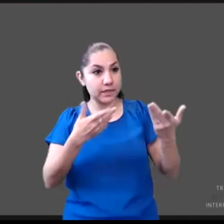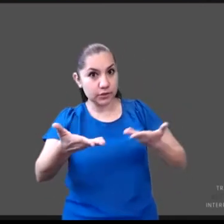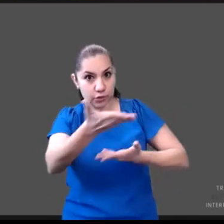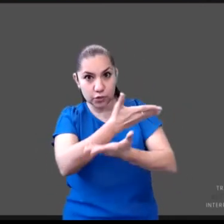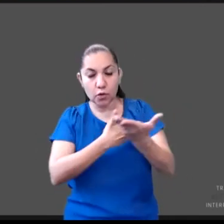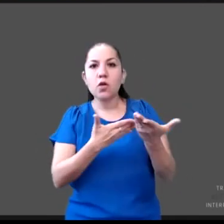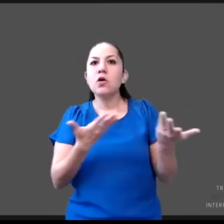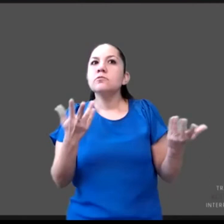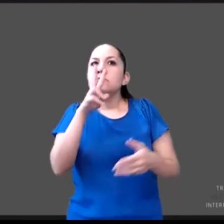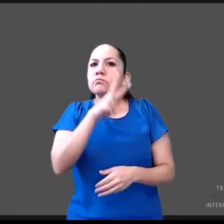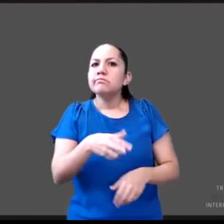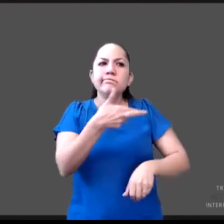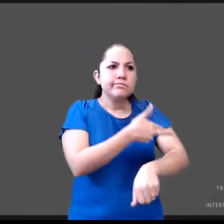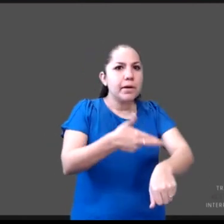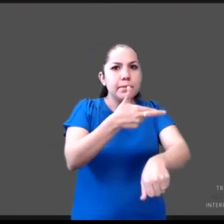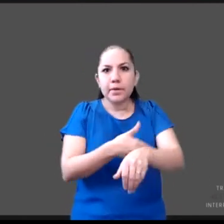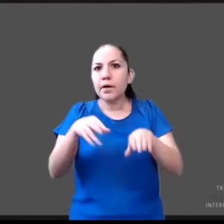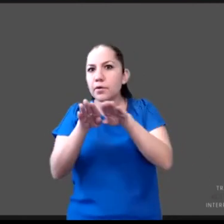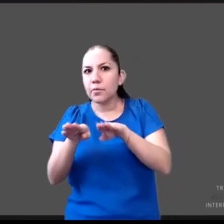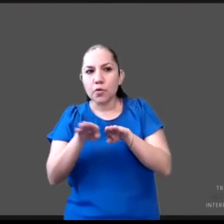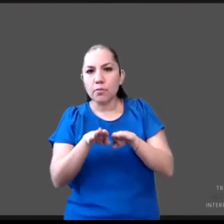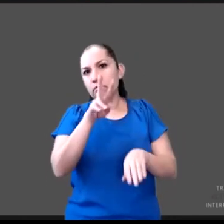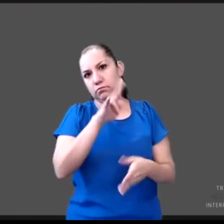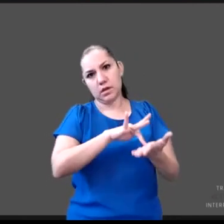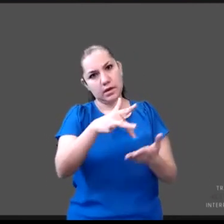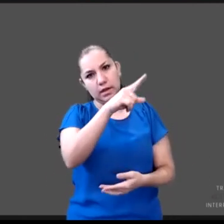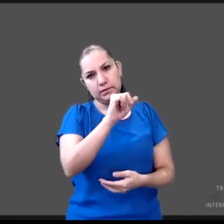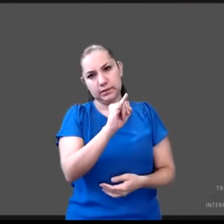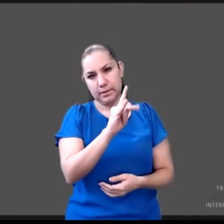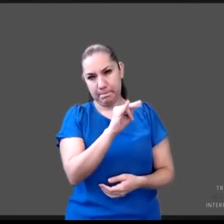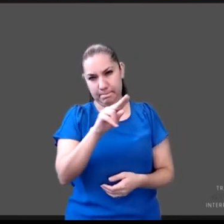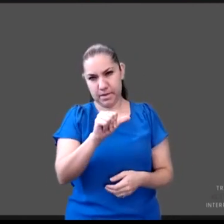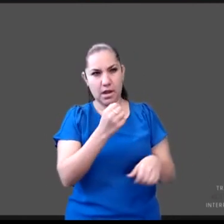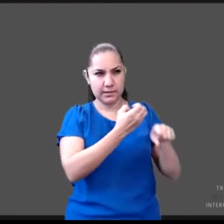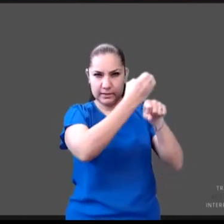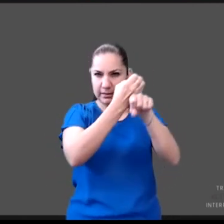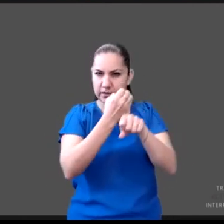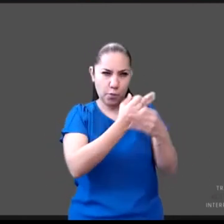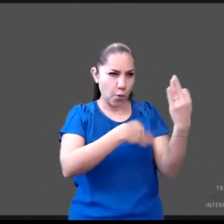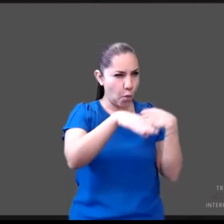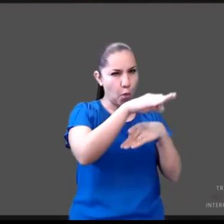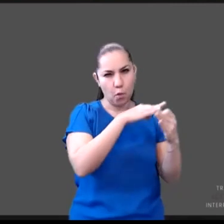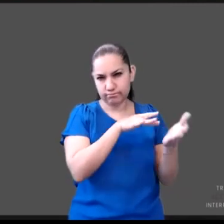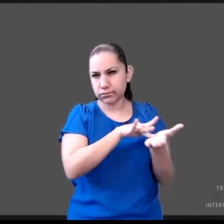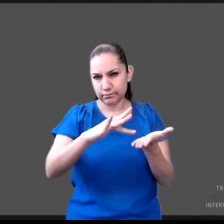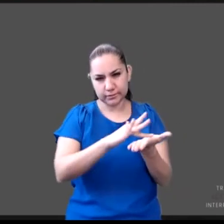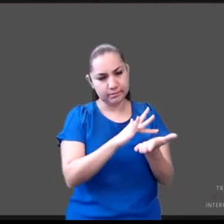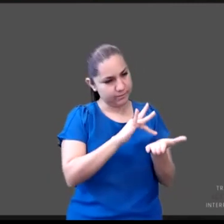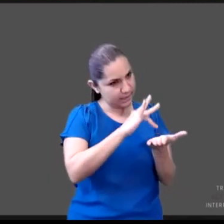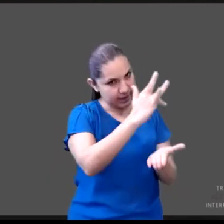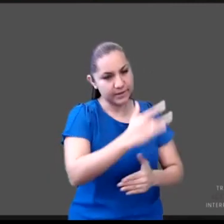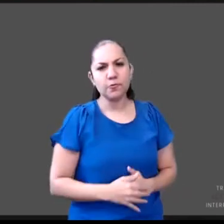entidades federativas. Y les agradezco muchísimo por ello. Quisiera decir dos o tres cuestiones